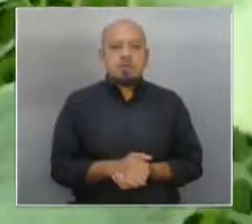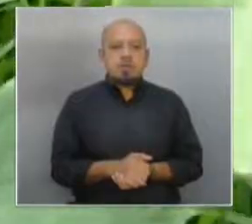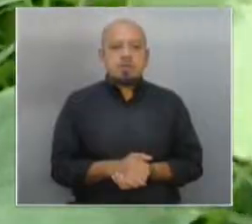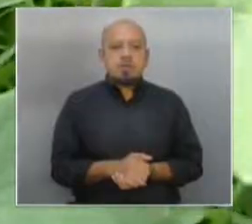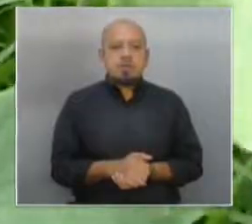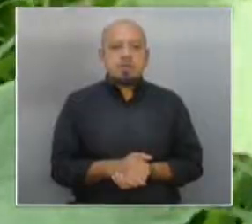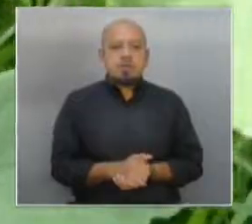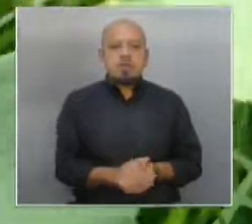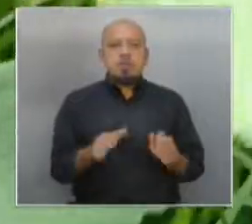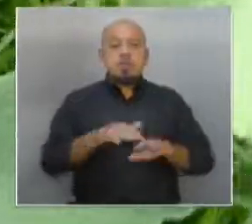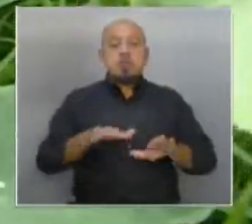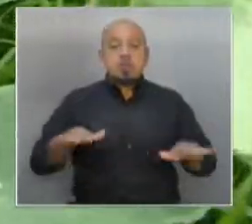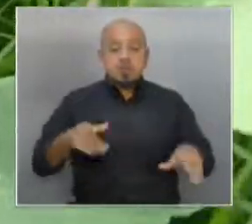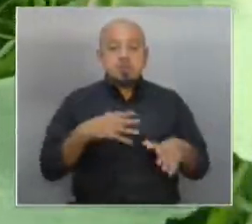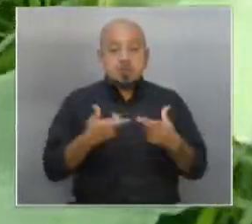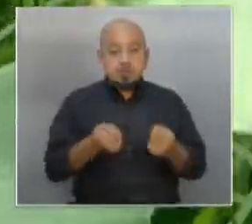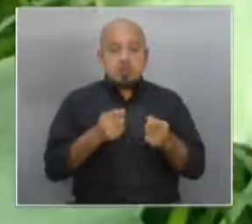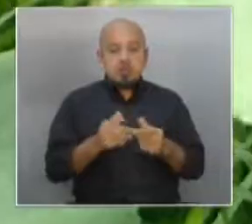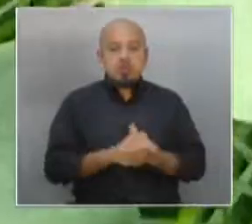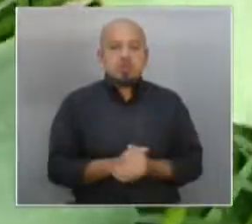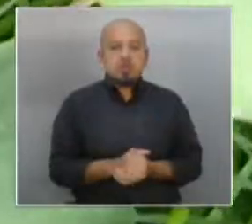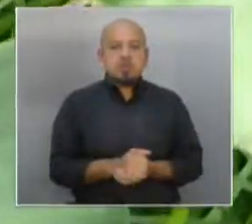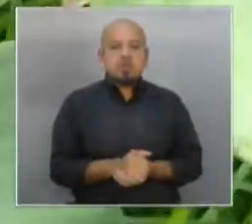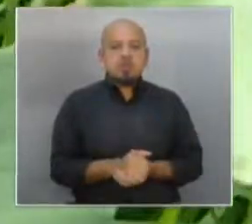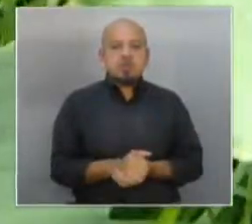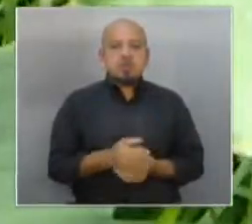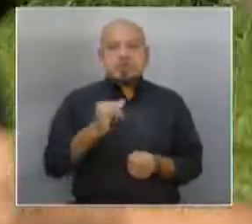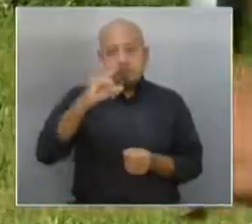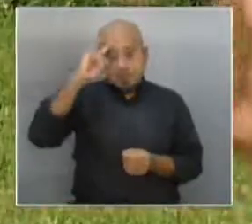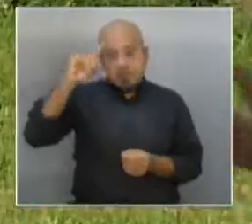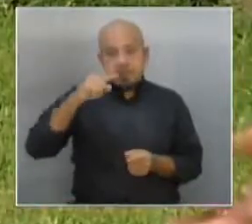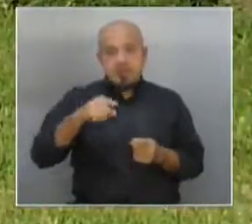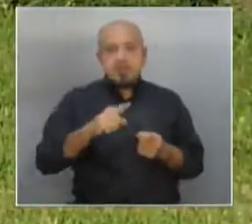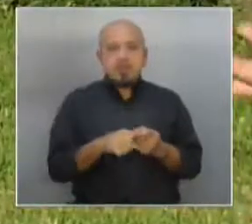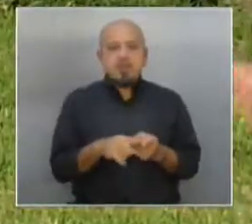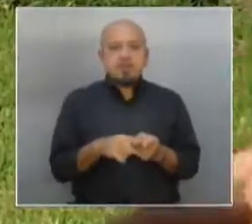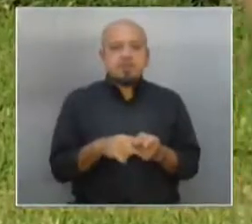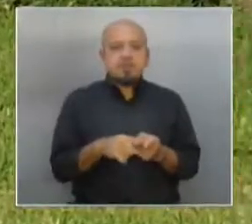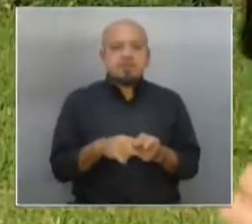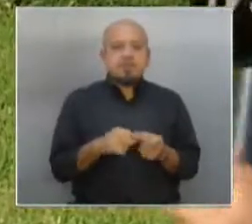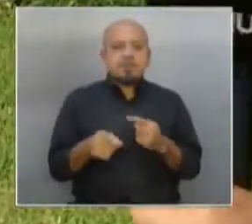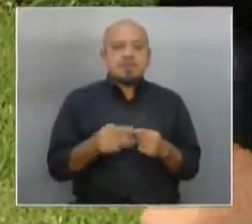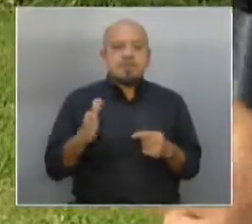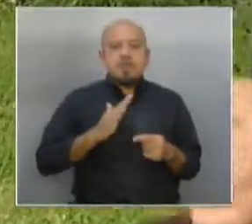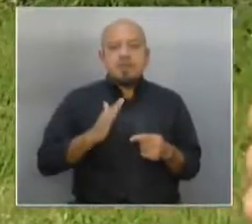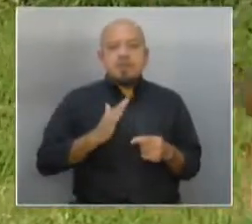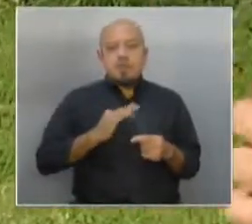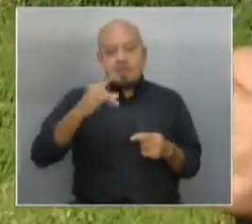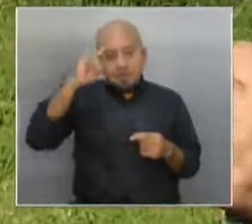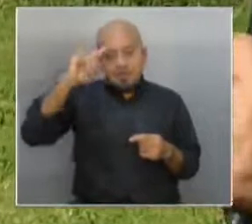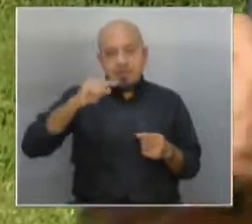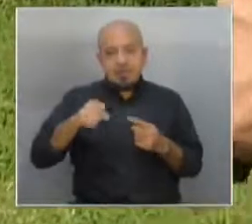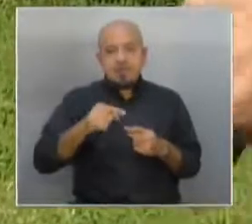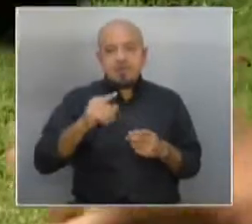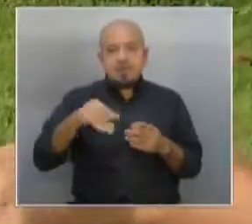¿Los niños te ayudan? Sí, mis niños son muy fatales. Le encanta. Pero son todas, las mujeres son fatales, los niños son fatales. Me parece que la